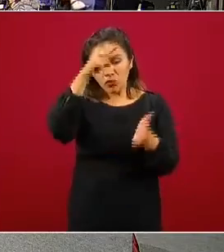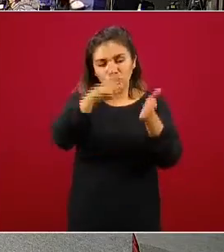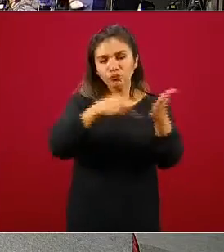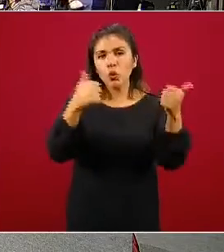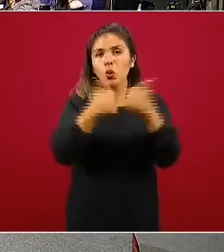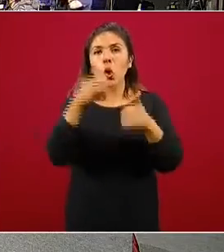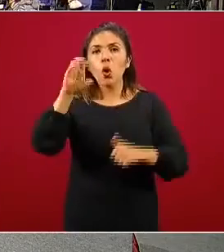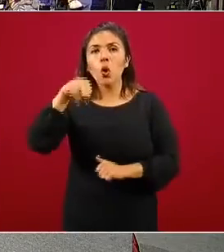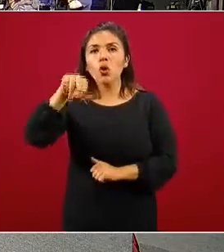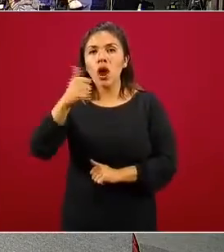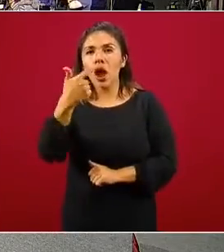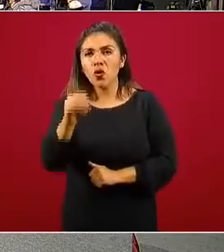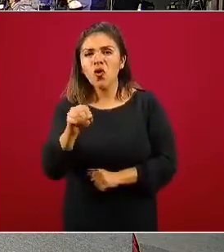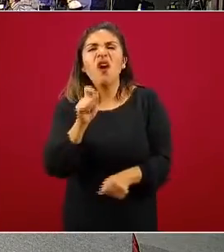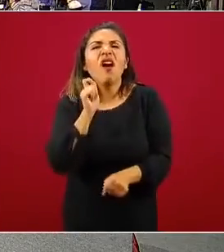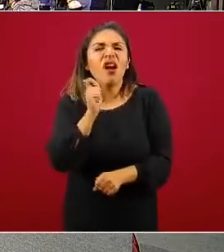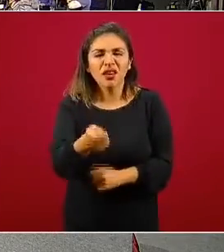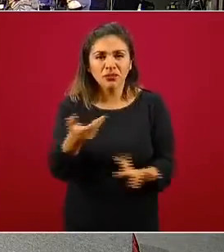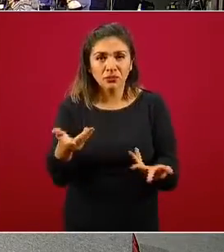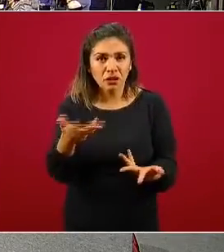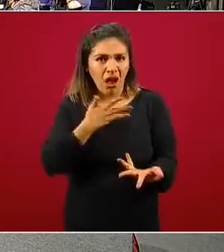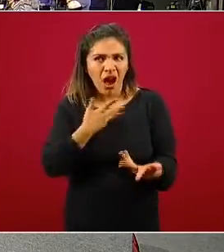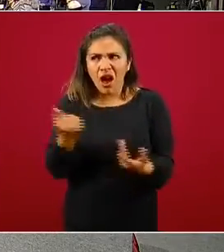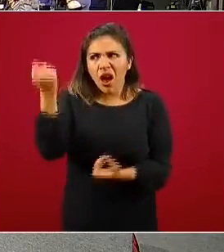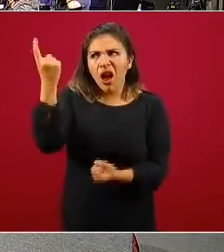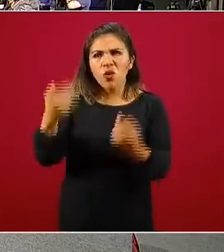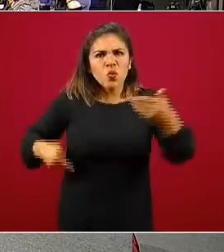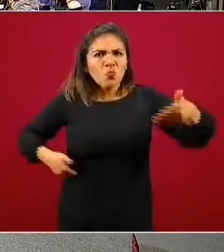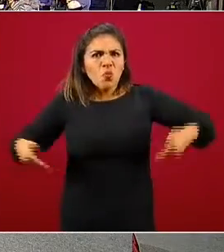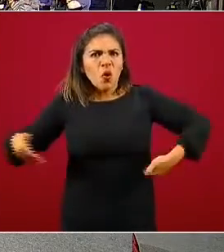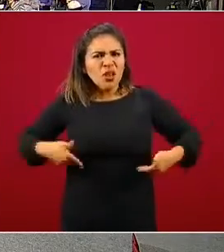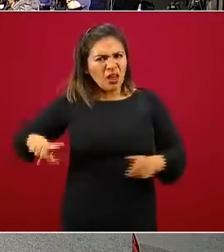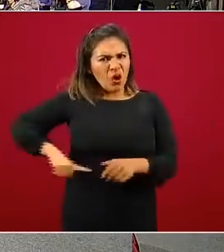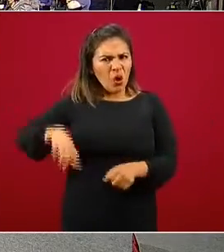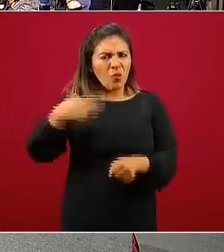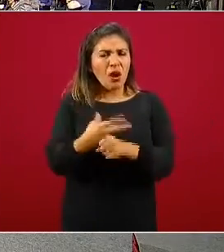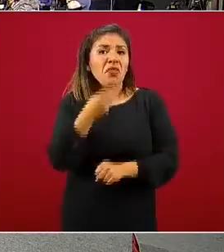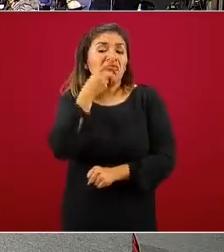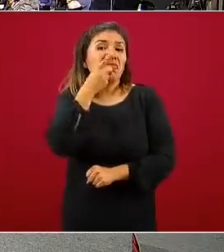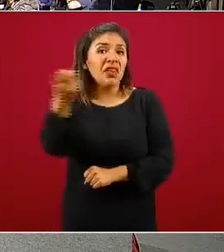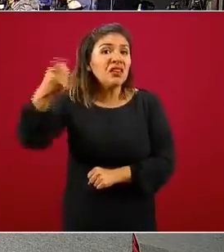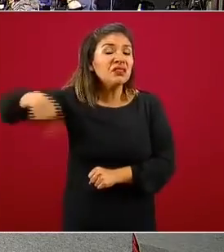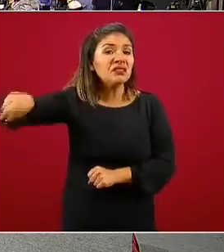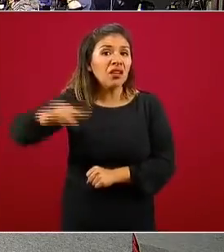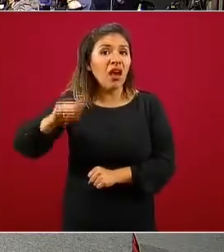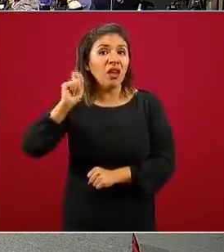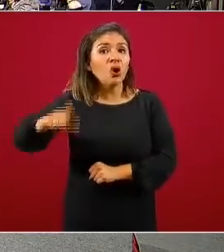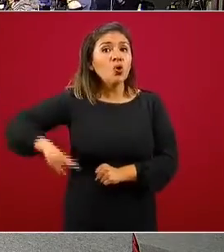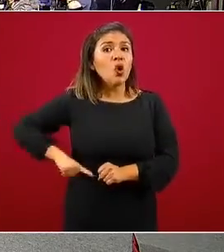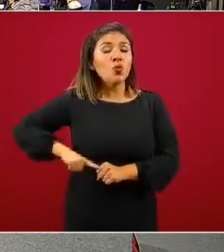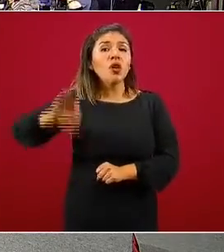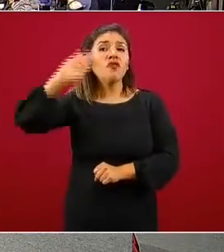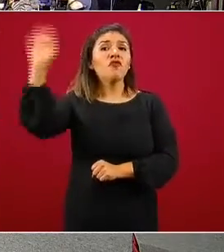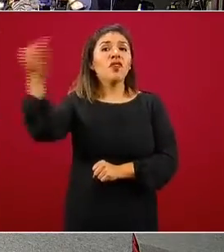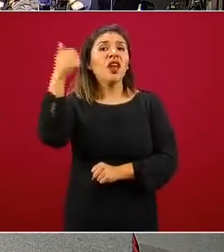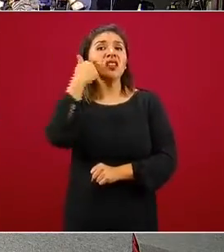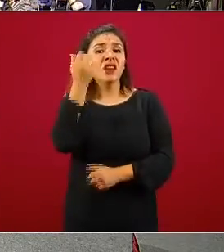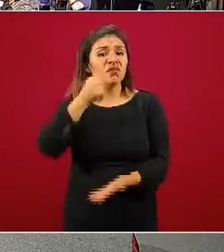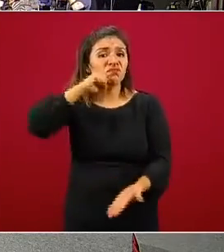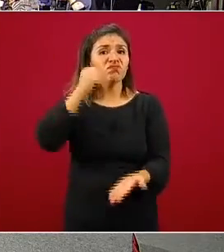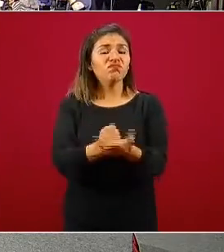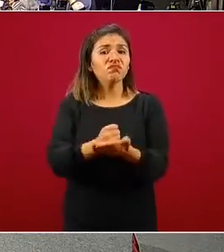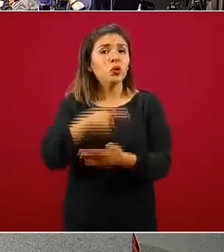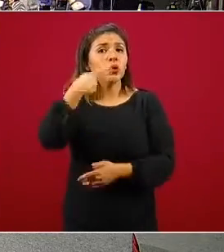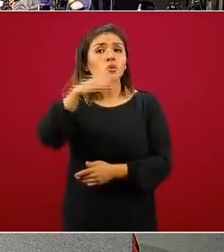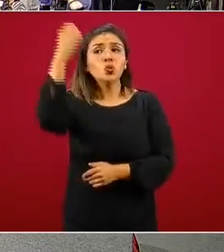CONAGO. Existe molestia por algunos gobernadores que dicen que es el gobierno federal que quiere imponer su